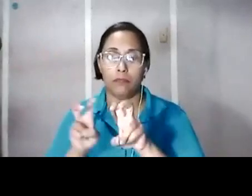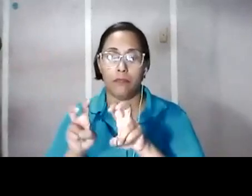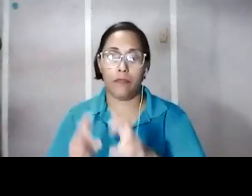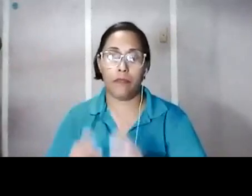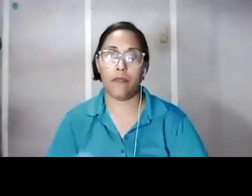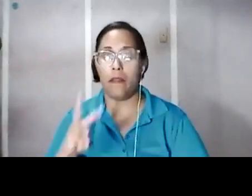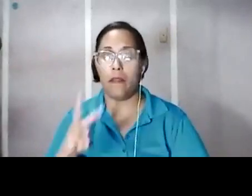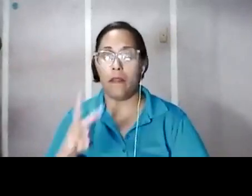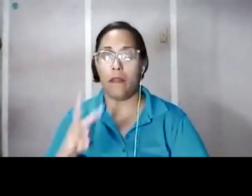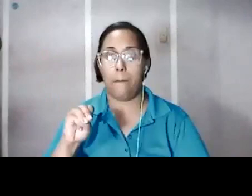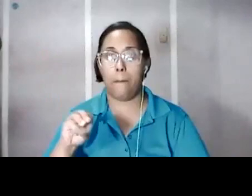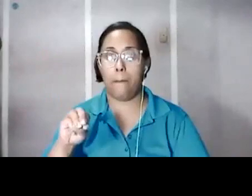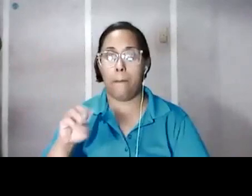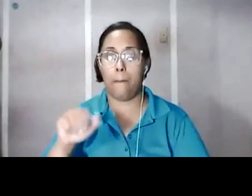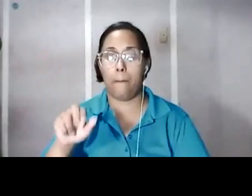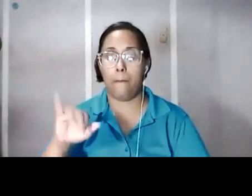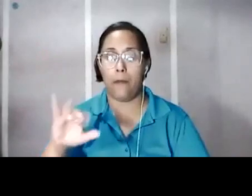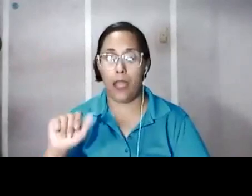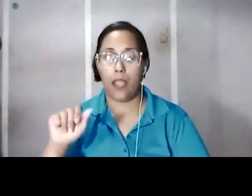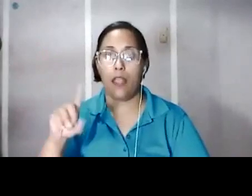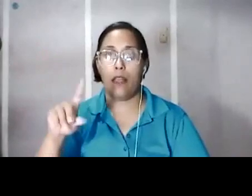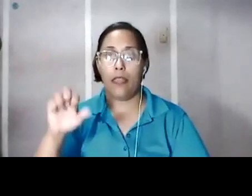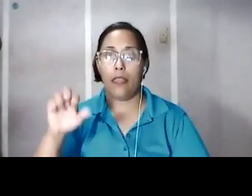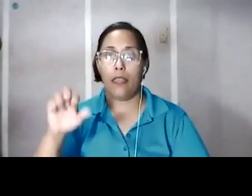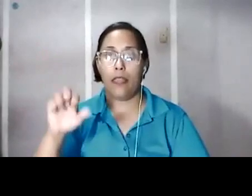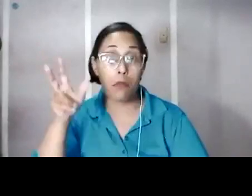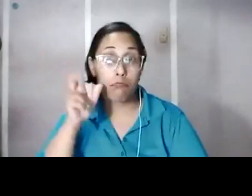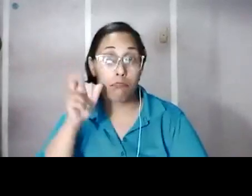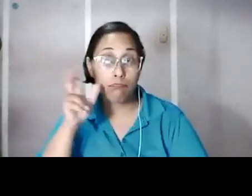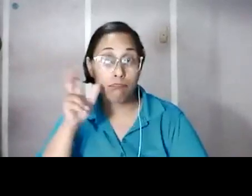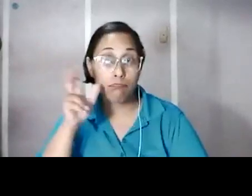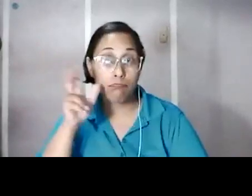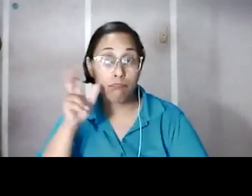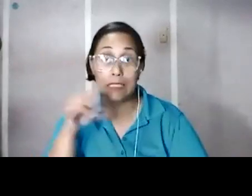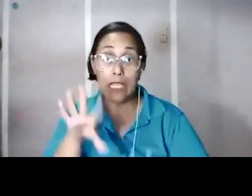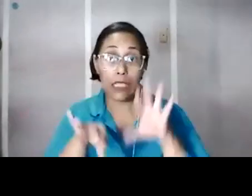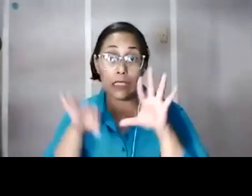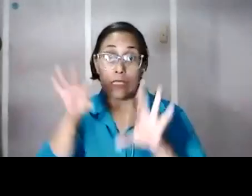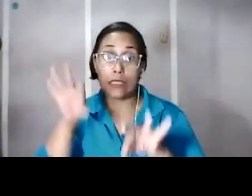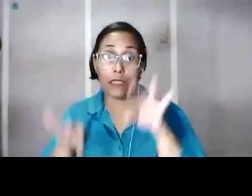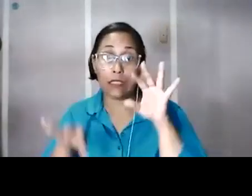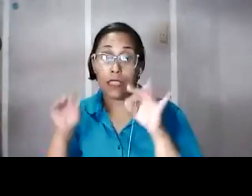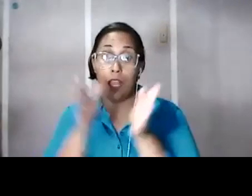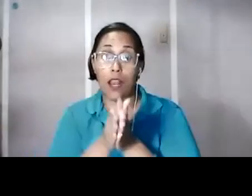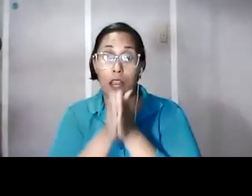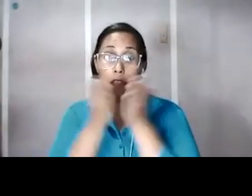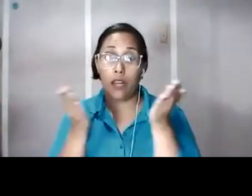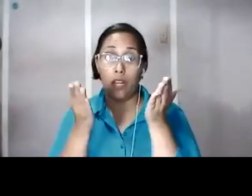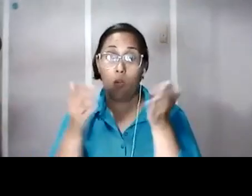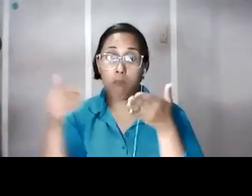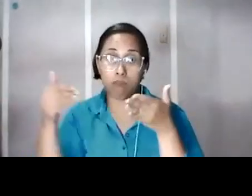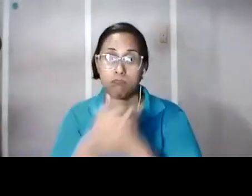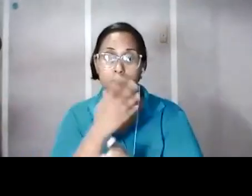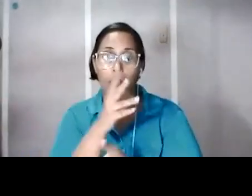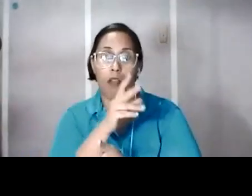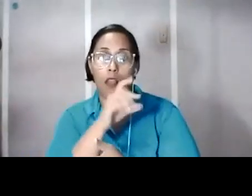María del Carmen, si me estás oyendo, si conseguimos el libro de novedades de la